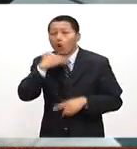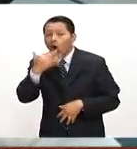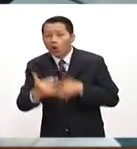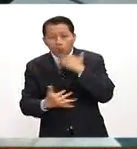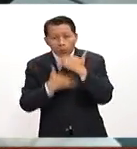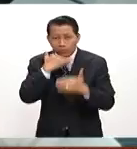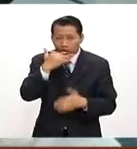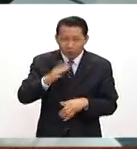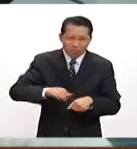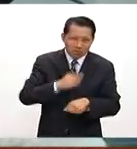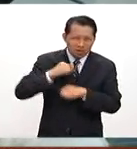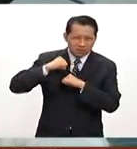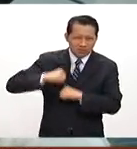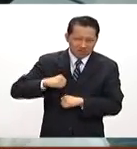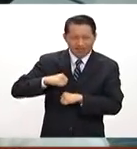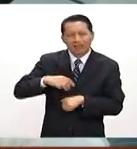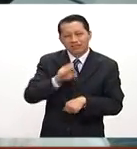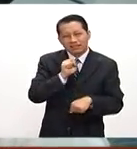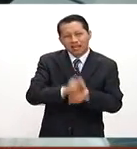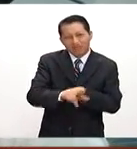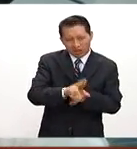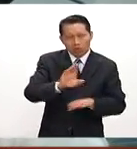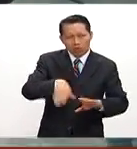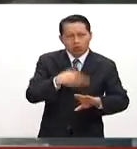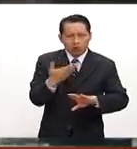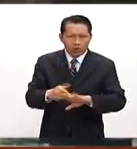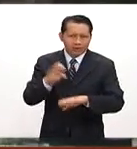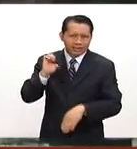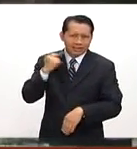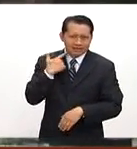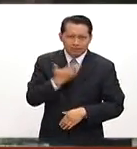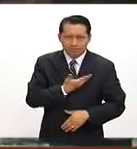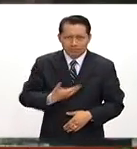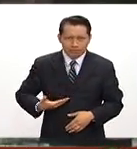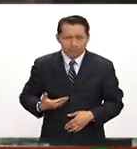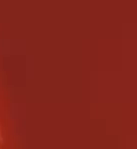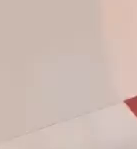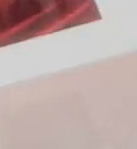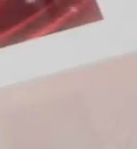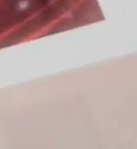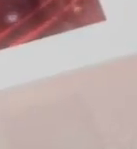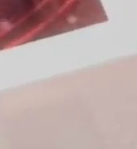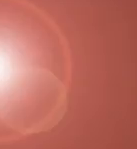las autoridades salvadoreñas mantienen en contra del exmandatario.